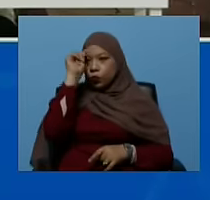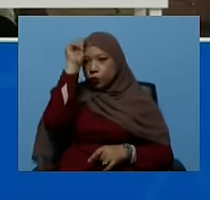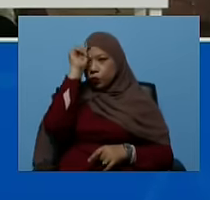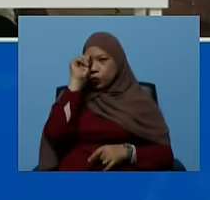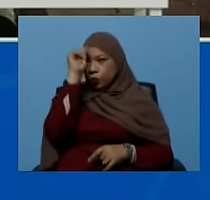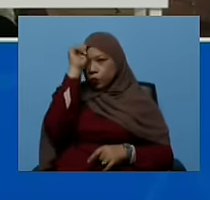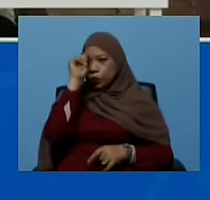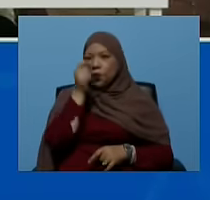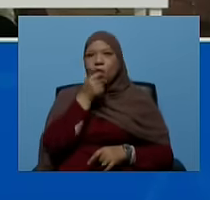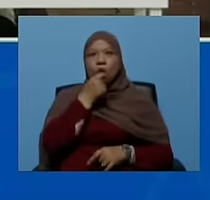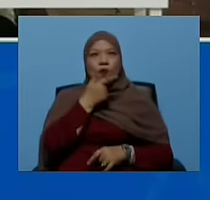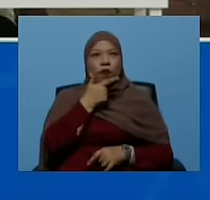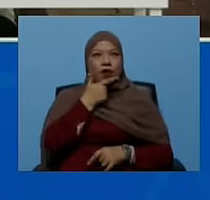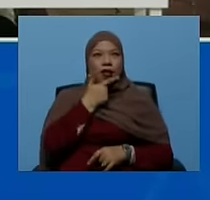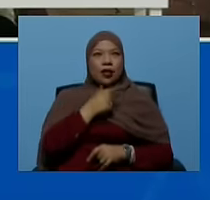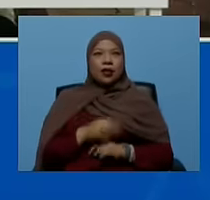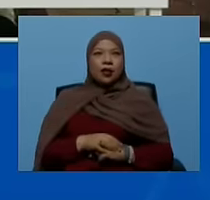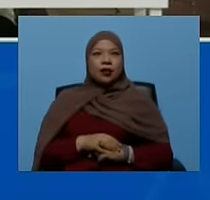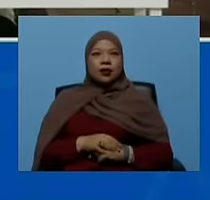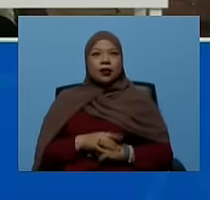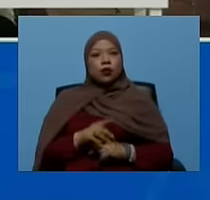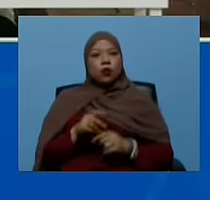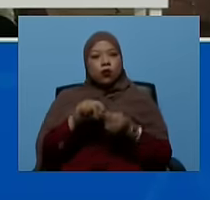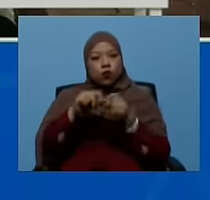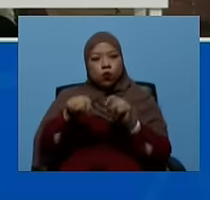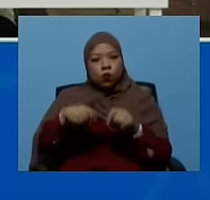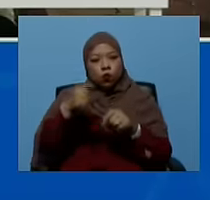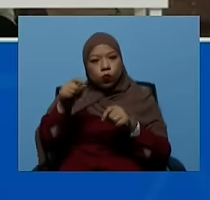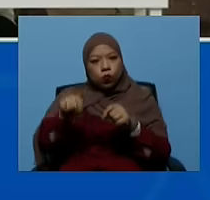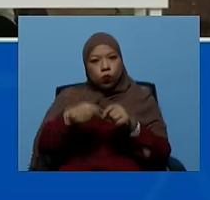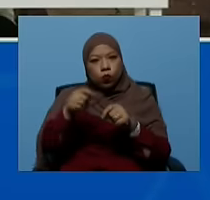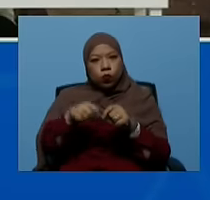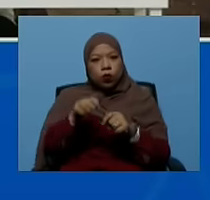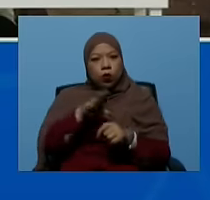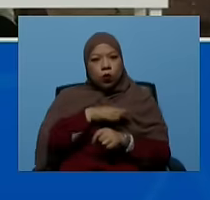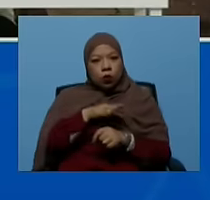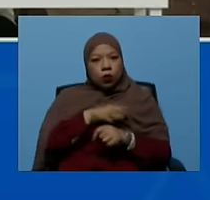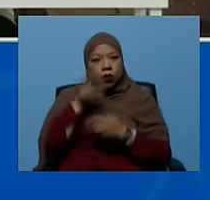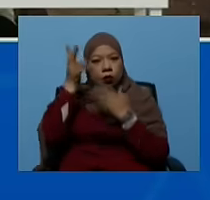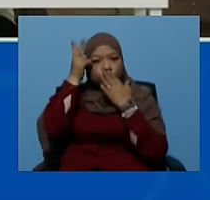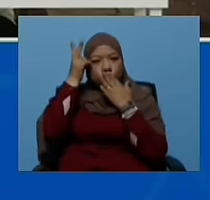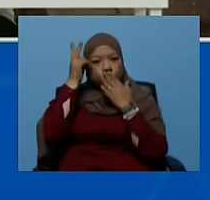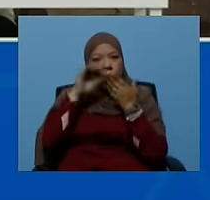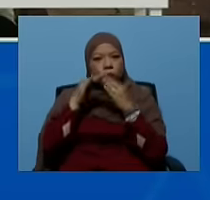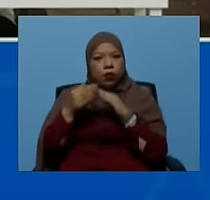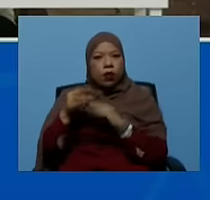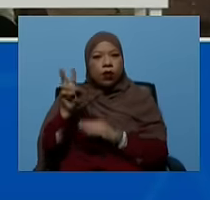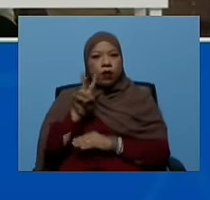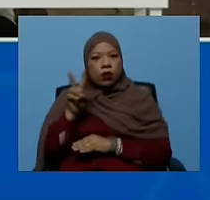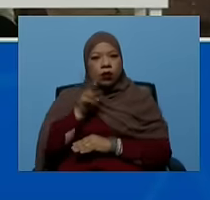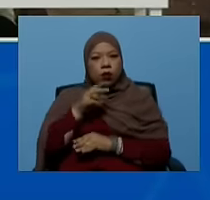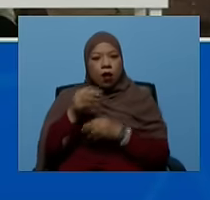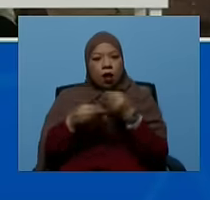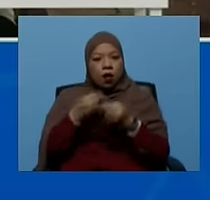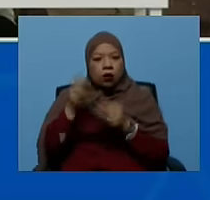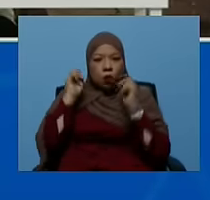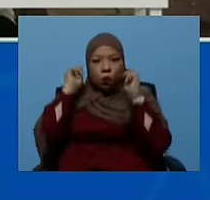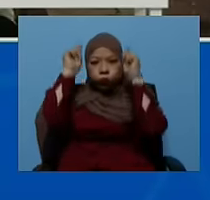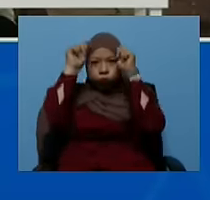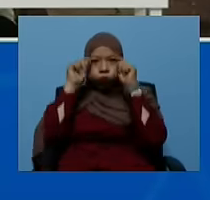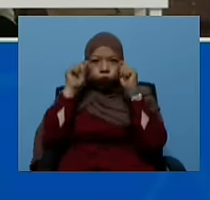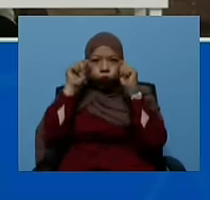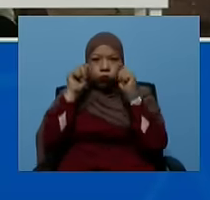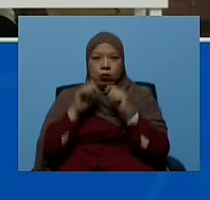luce mucho de artesanía verdad Bueno están al 70 aquí en